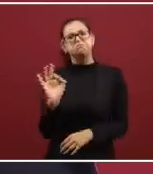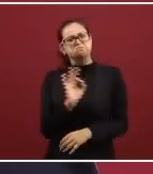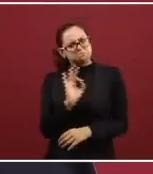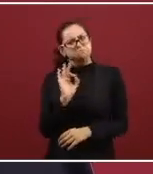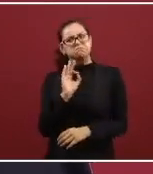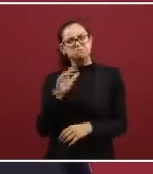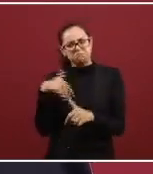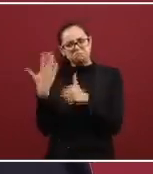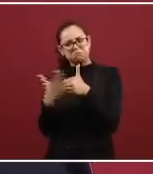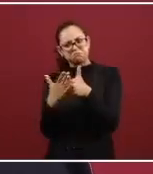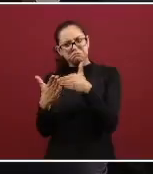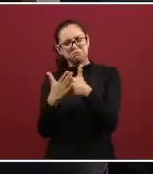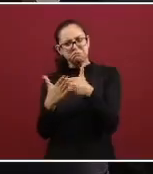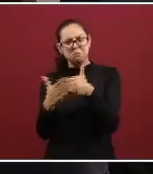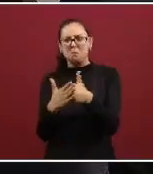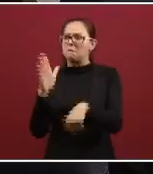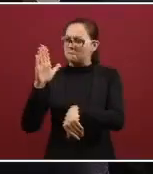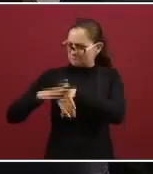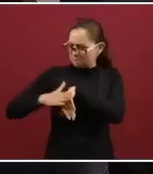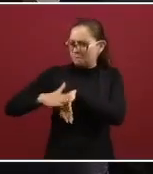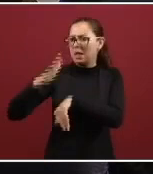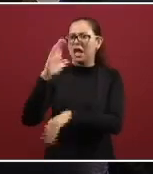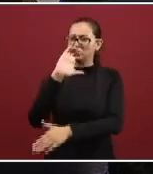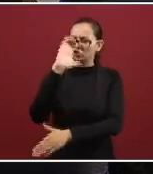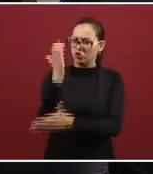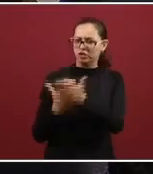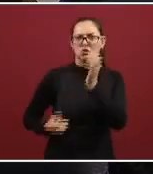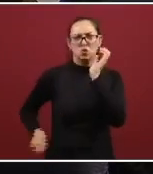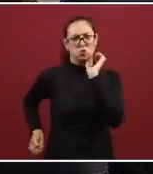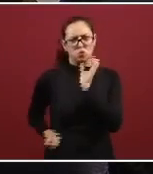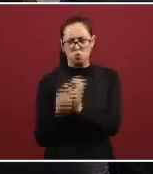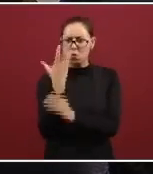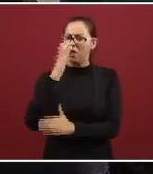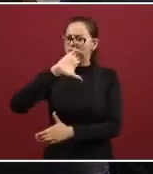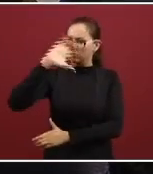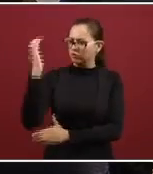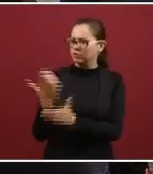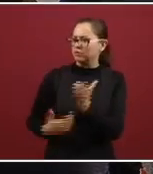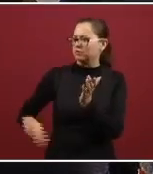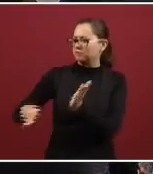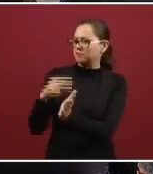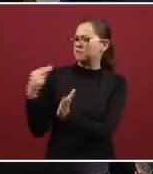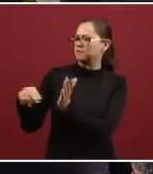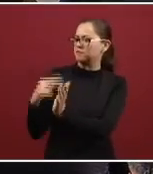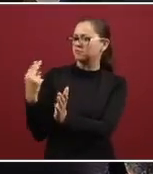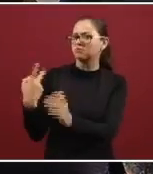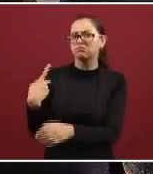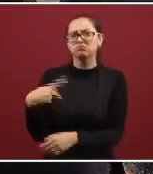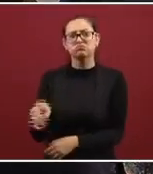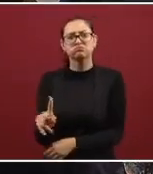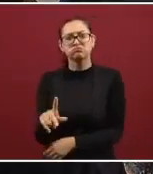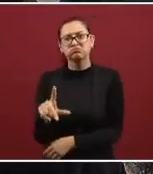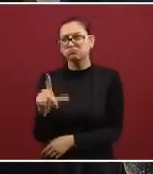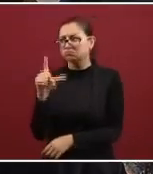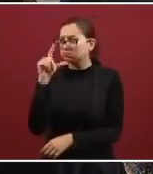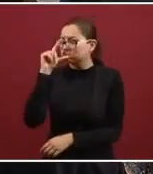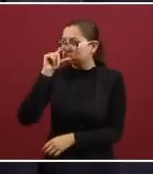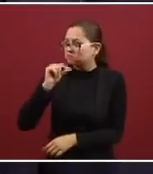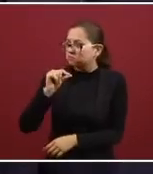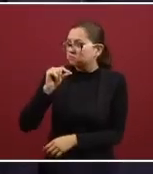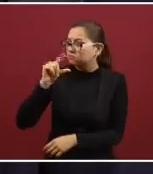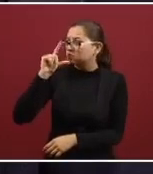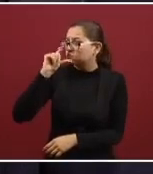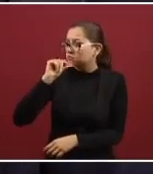en ampliarlos en nuevas rondas. Pero si no hay inversión,